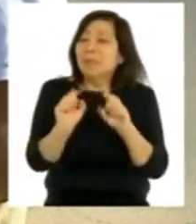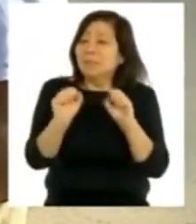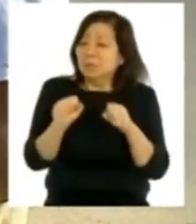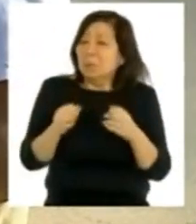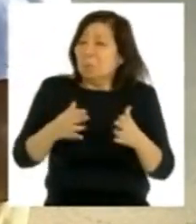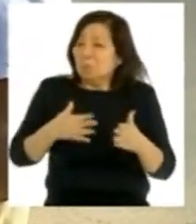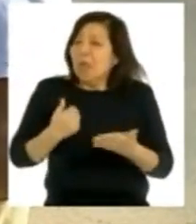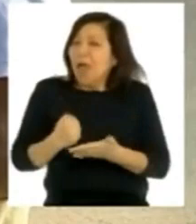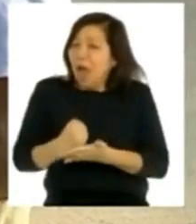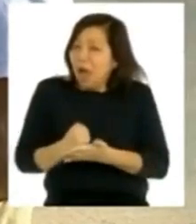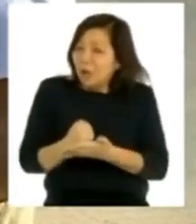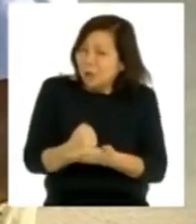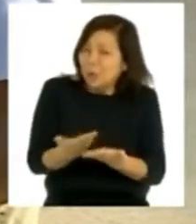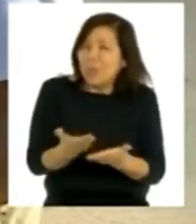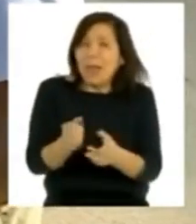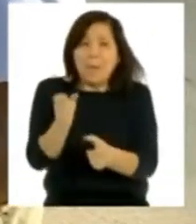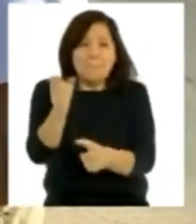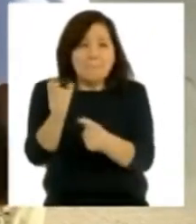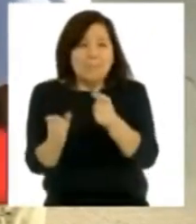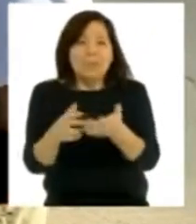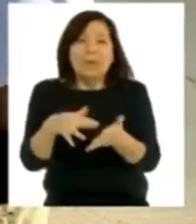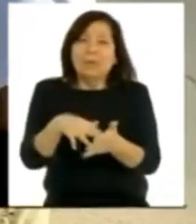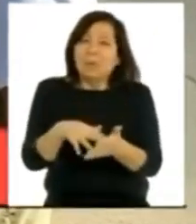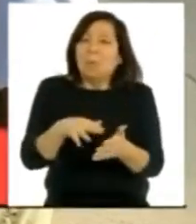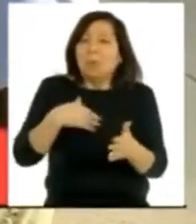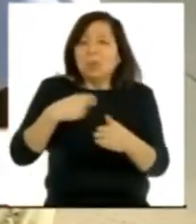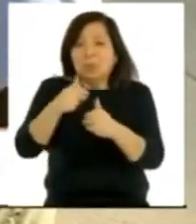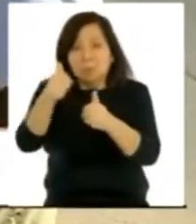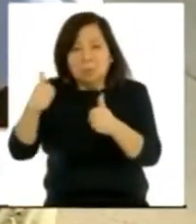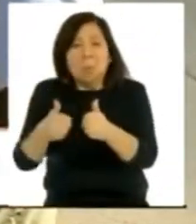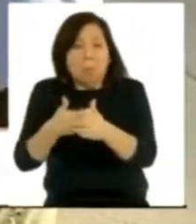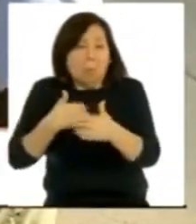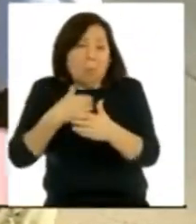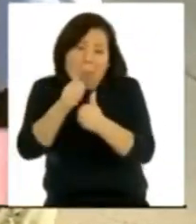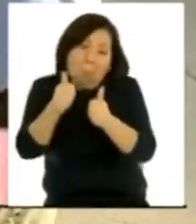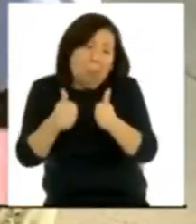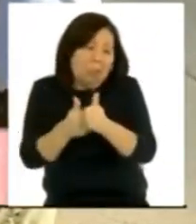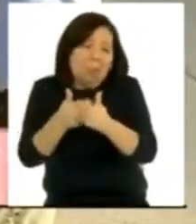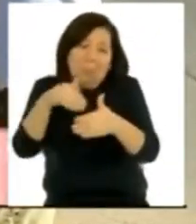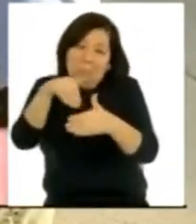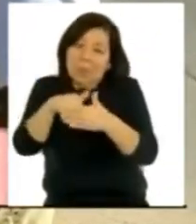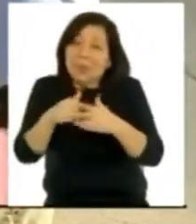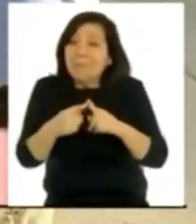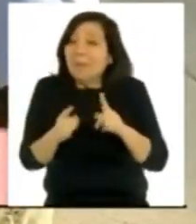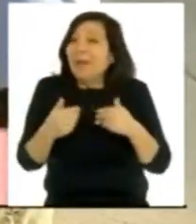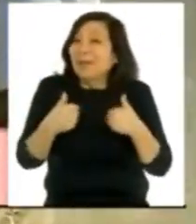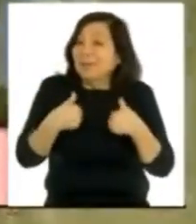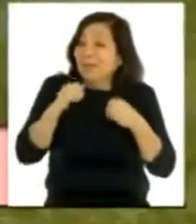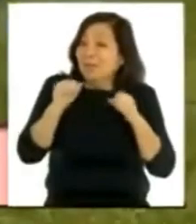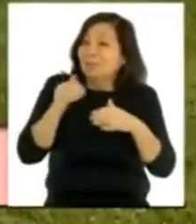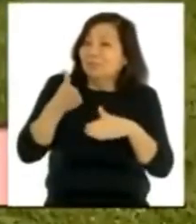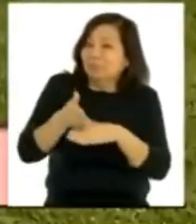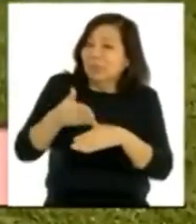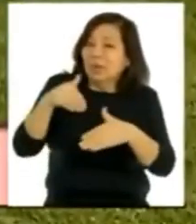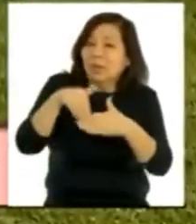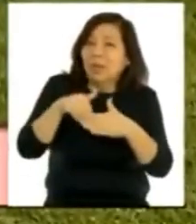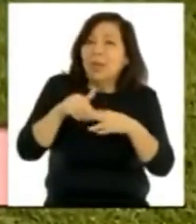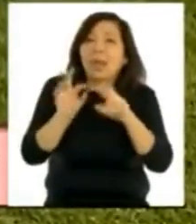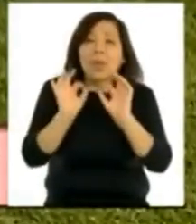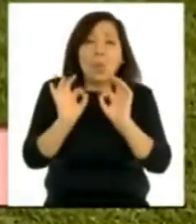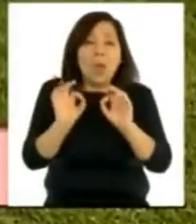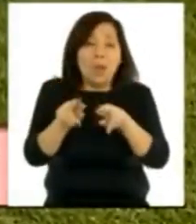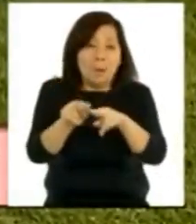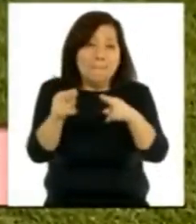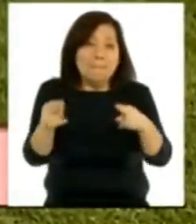puedan ayudarnos a que la gente vulnerable pueda pasar a votar. Claro, teniendo en cuenta que tienen que votar en las mismas